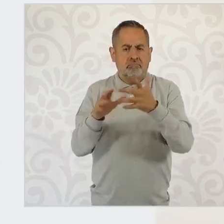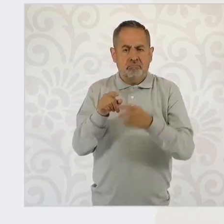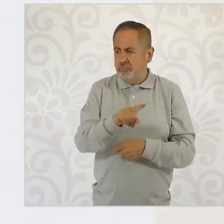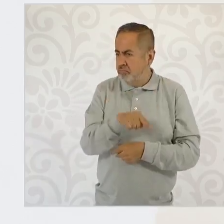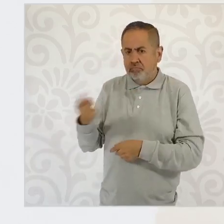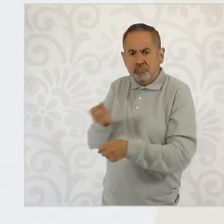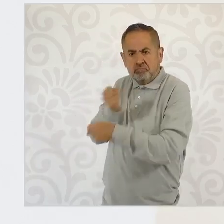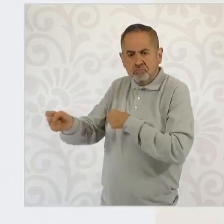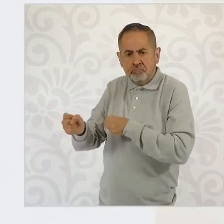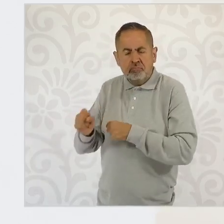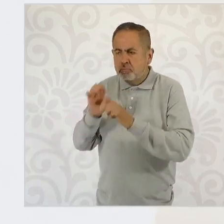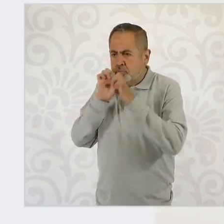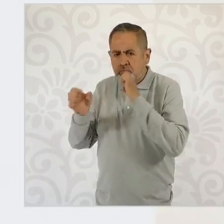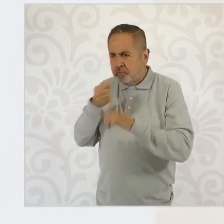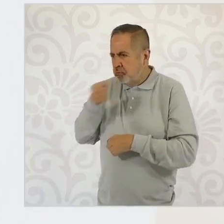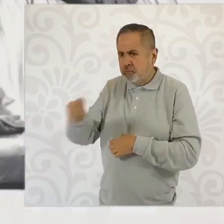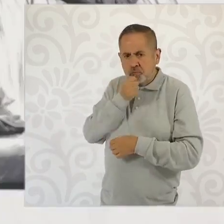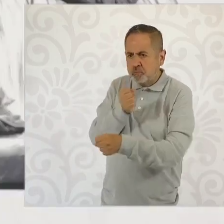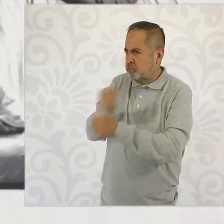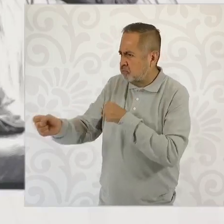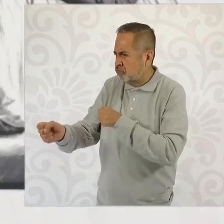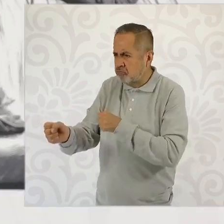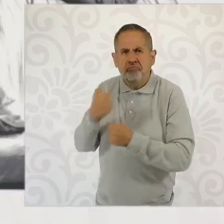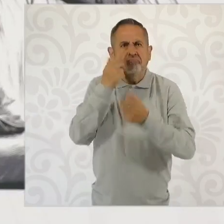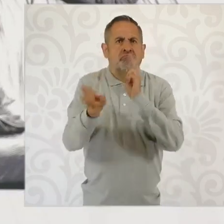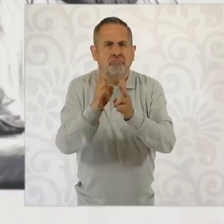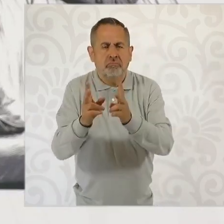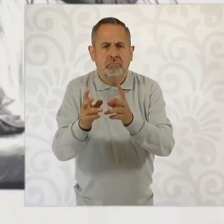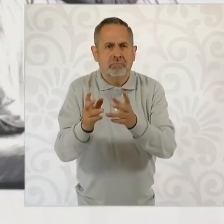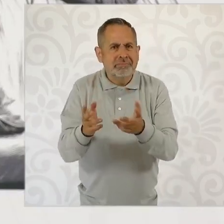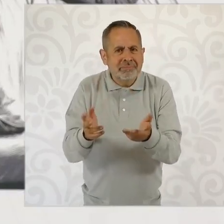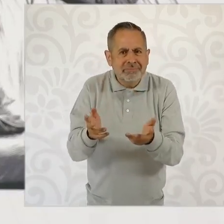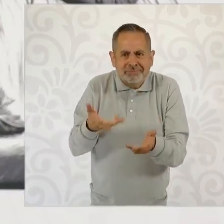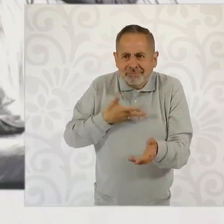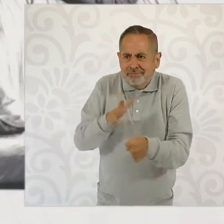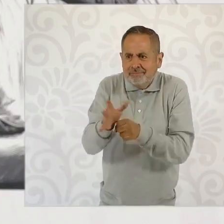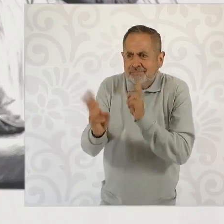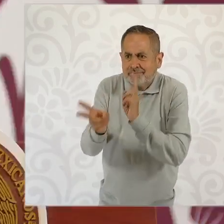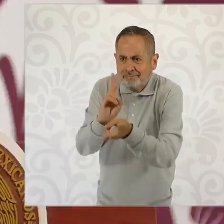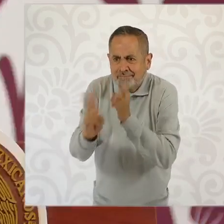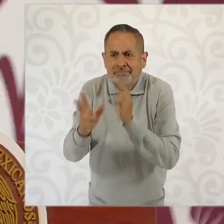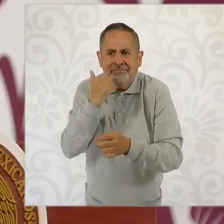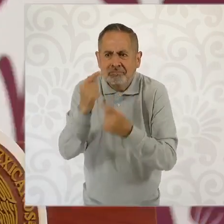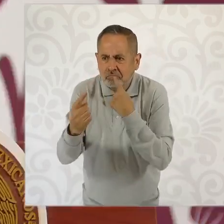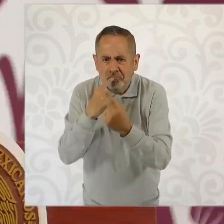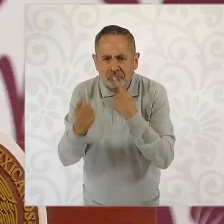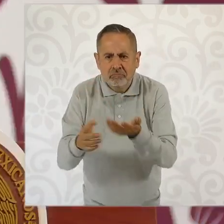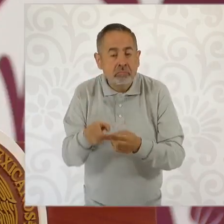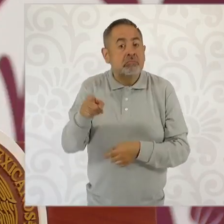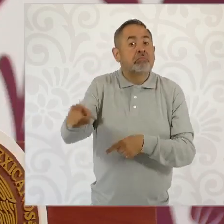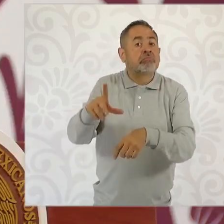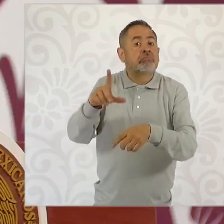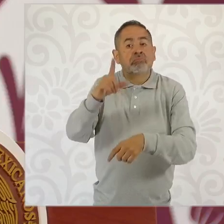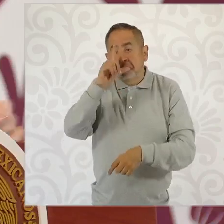Golpean a los reporteros para pedir diálogo, si hay diálogo. Es más, ellos no fueron a una mesa de